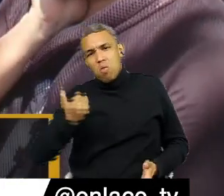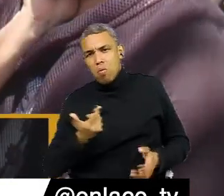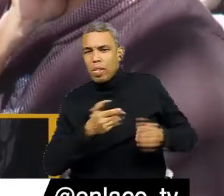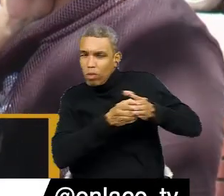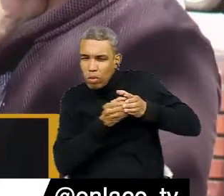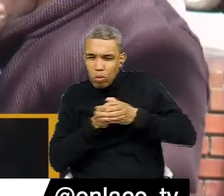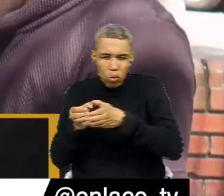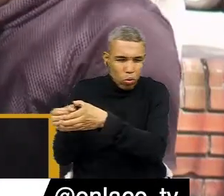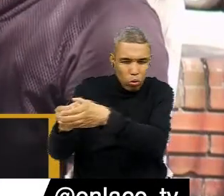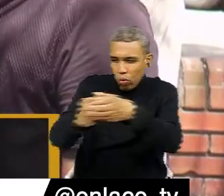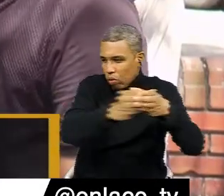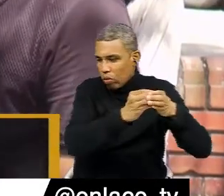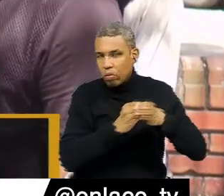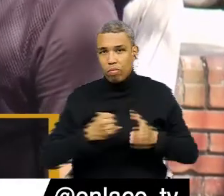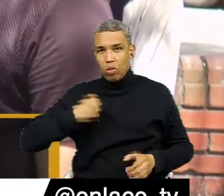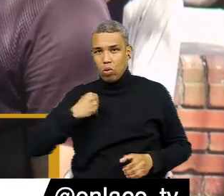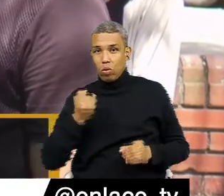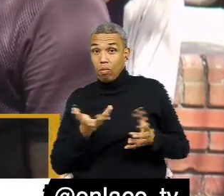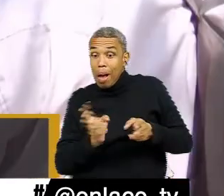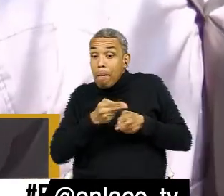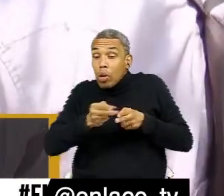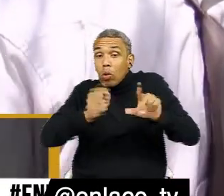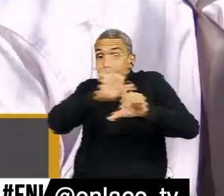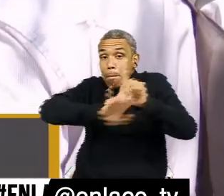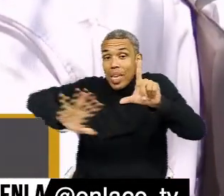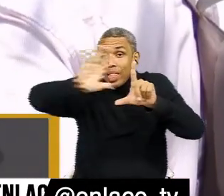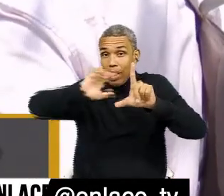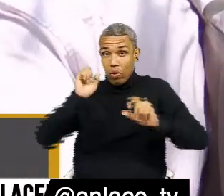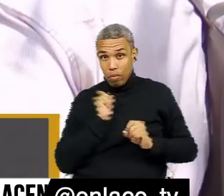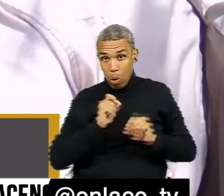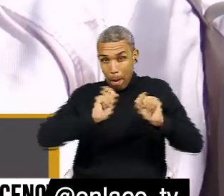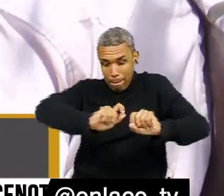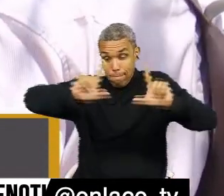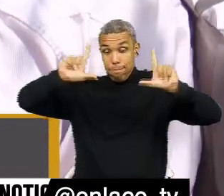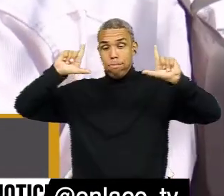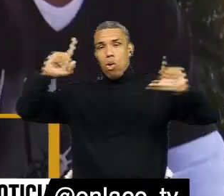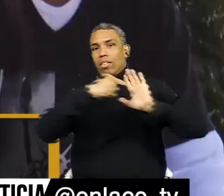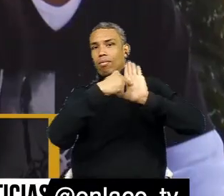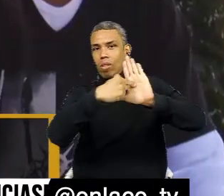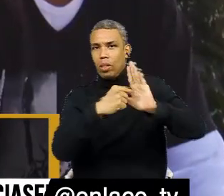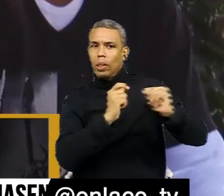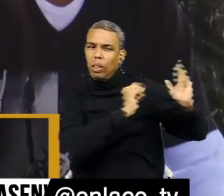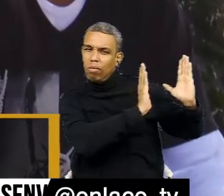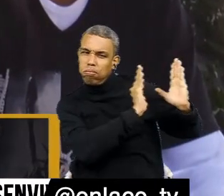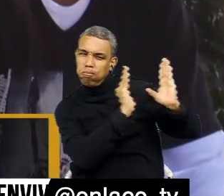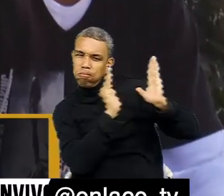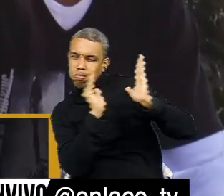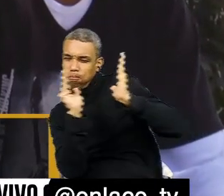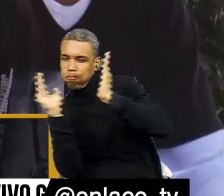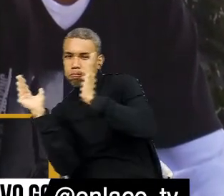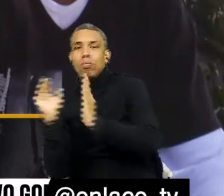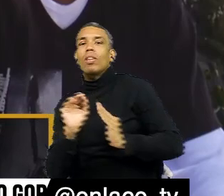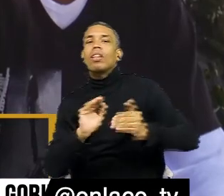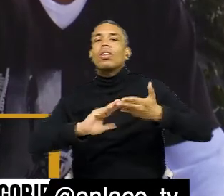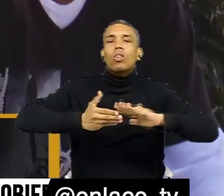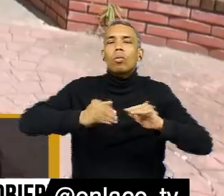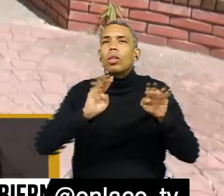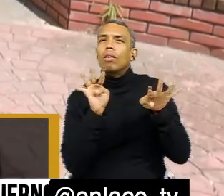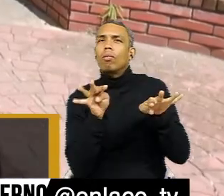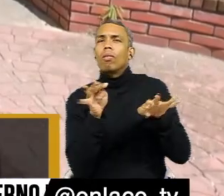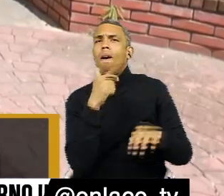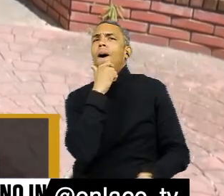nosotros. Y este video está próximo a salir para que todo Barranca Bermeja se dé cuenta que los jóvenes estamos trabajando en pro de la cultura,